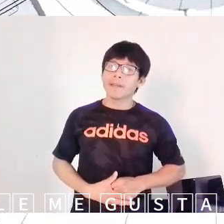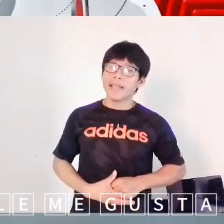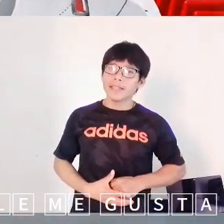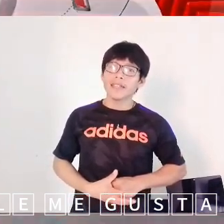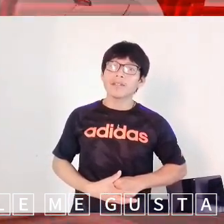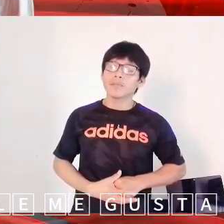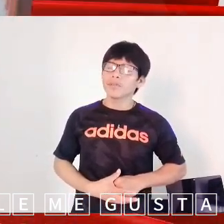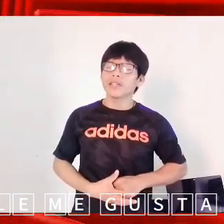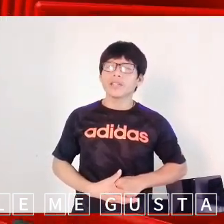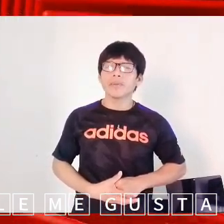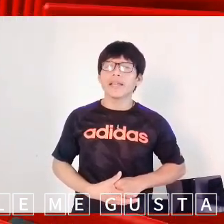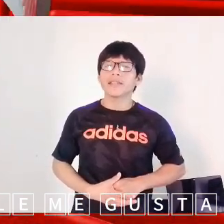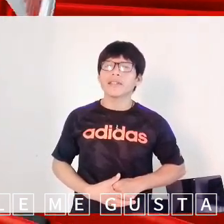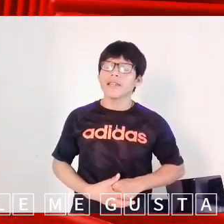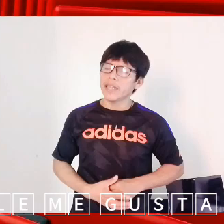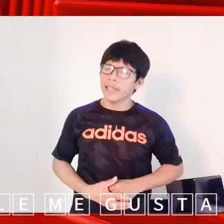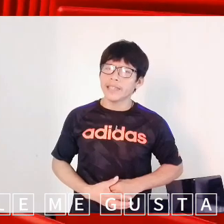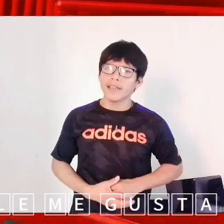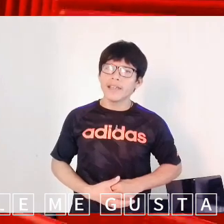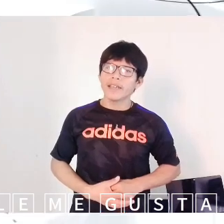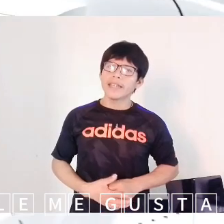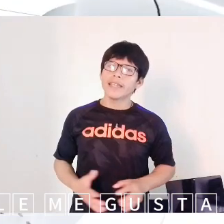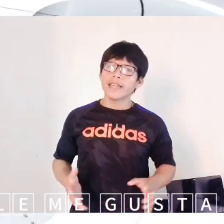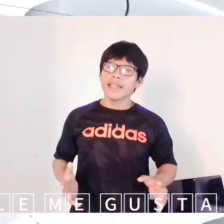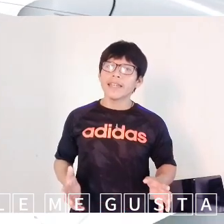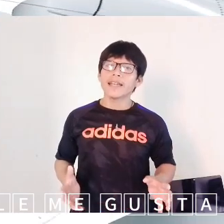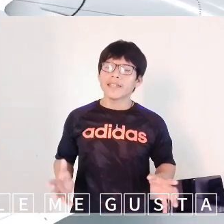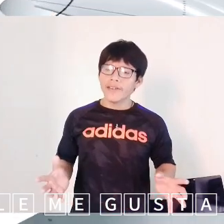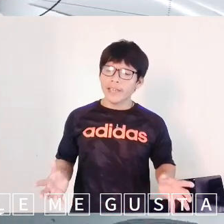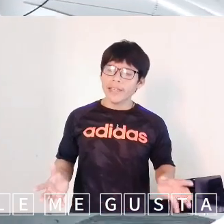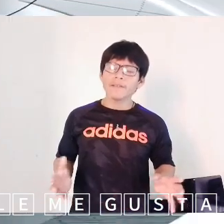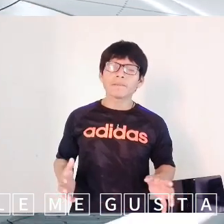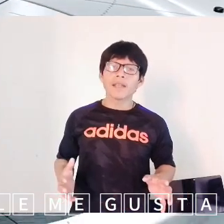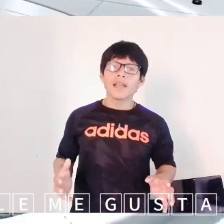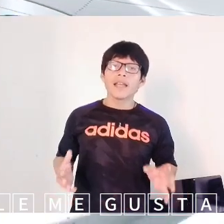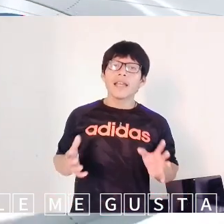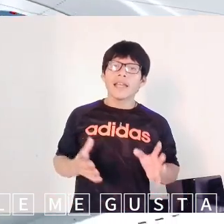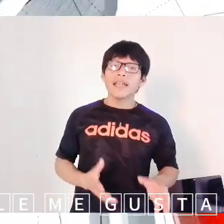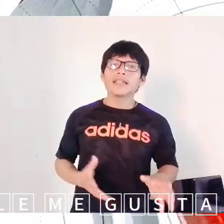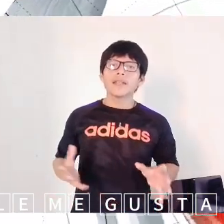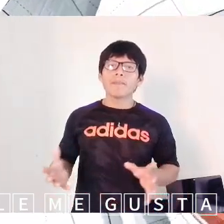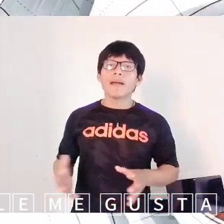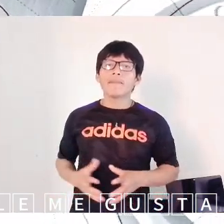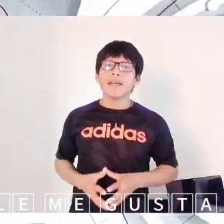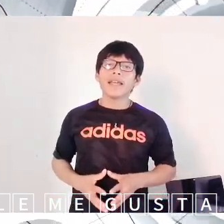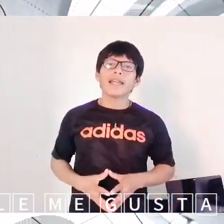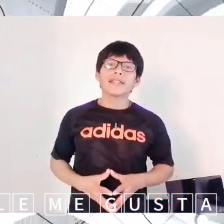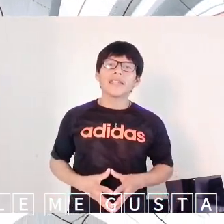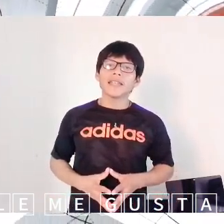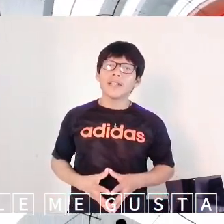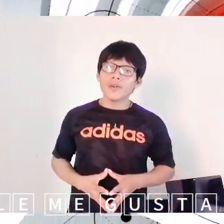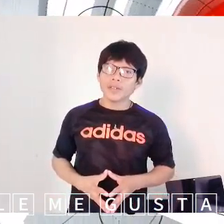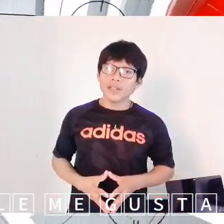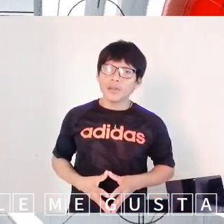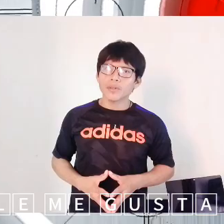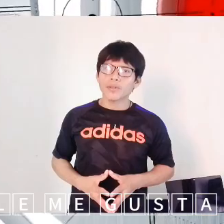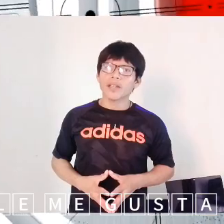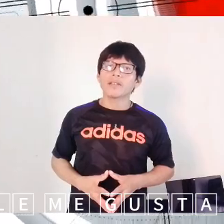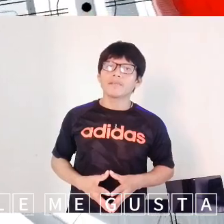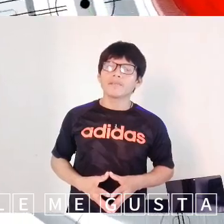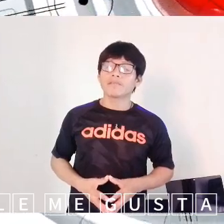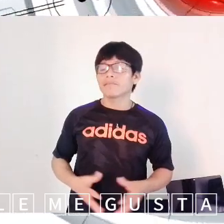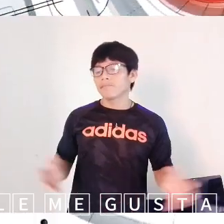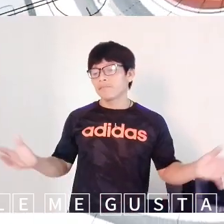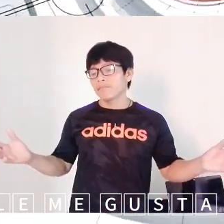tienen esperanzas, muchas esperanzas en ella. Y de que digan, ¿saben qué? Este plan B es